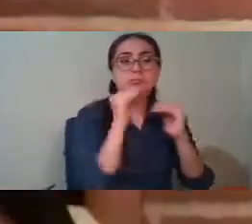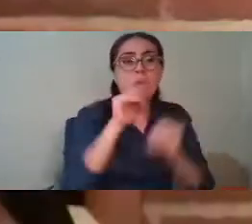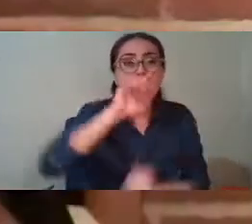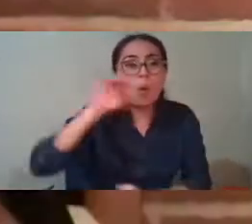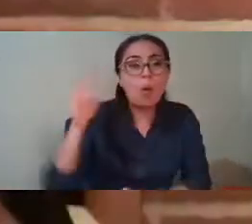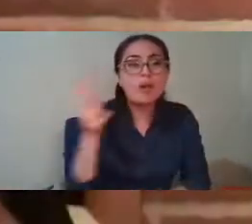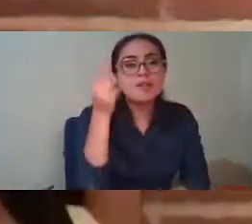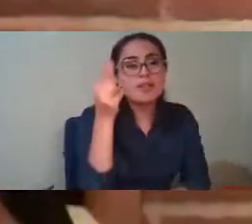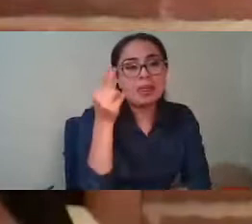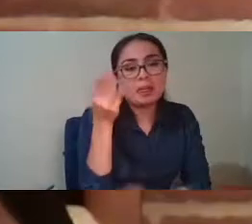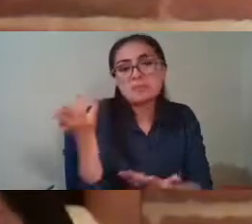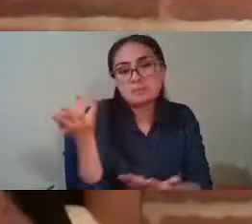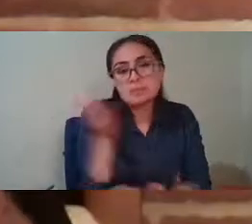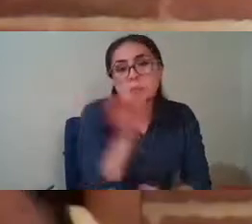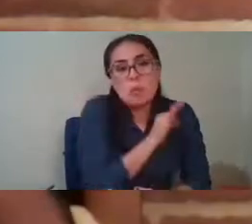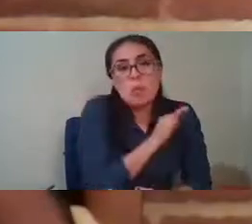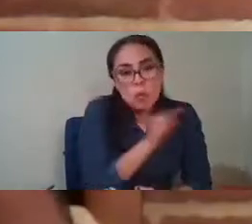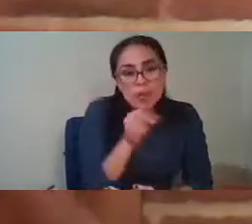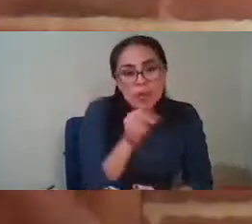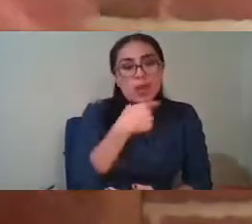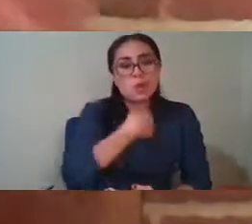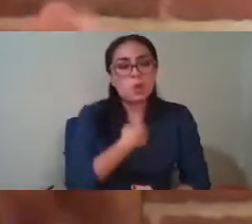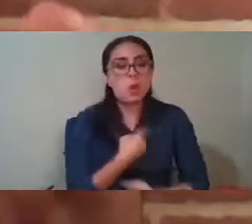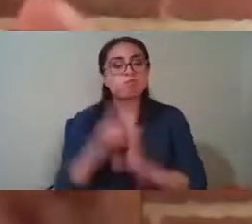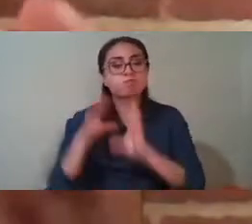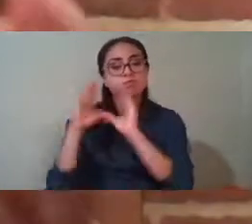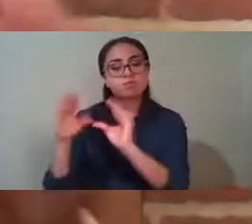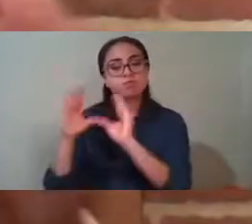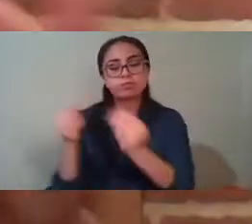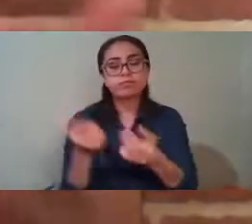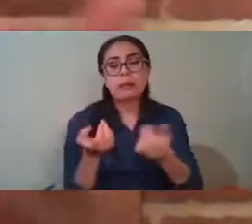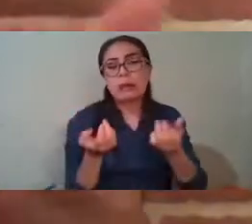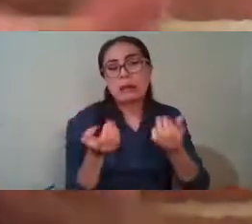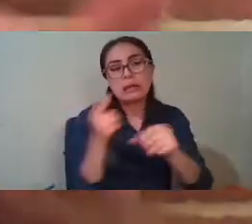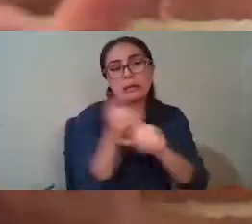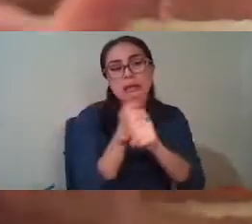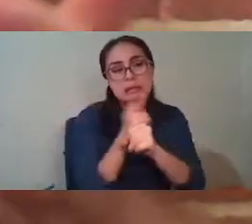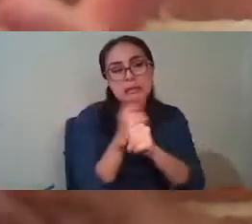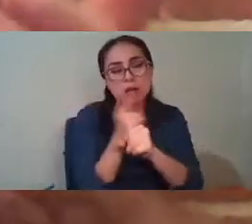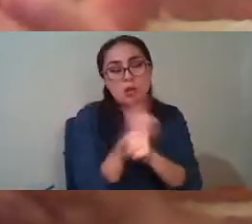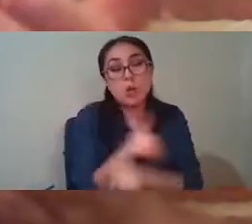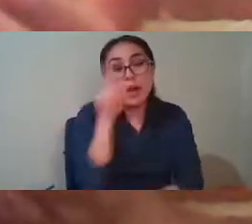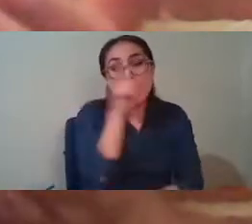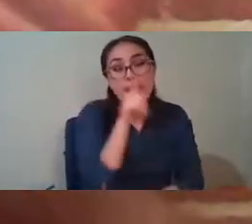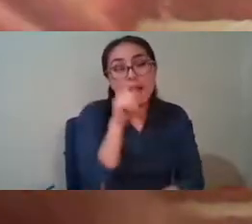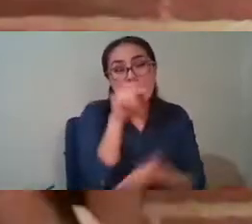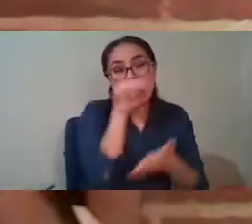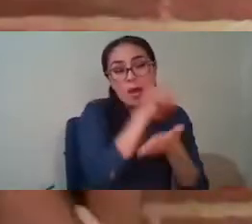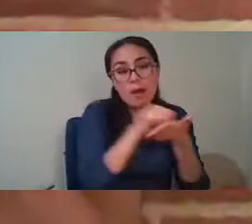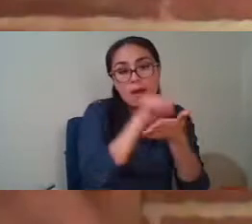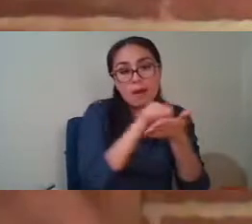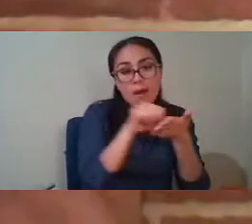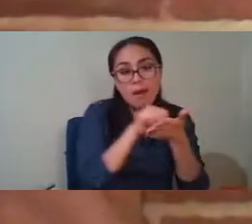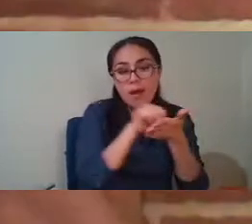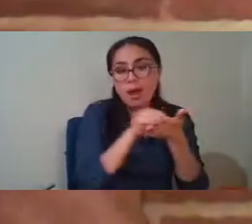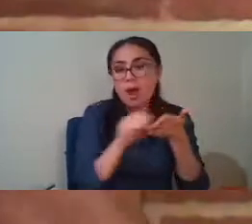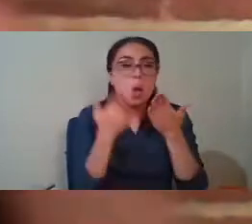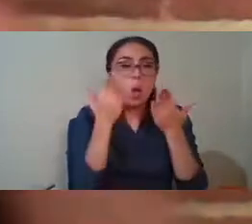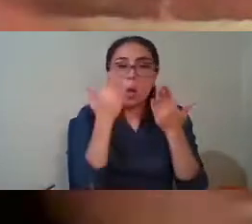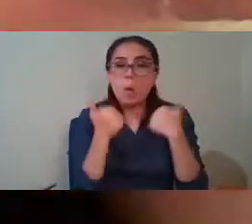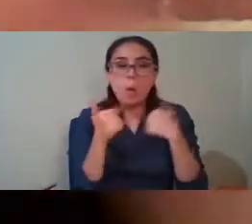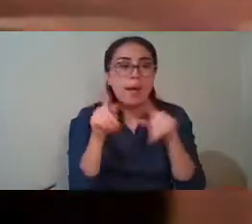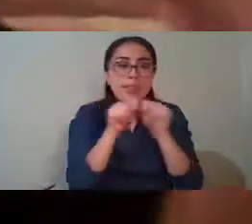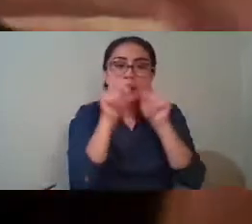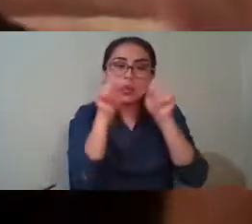yo enseñaba, que es dramaturgia, cuando se abrió una carrera de dramaturgia, no existían títulos preexistentes. Yo creé ese